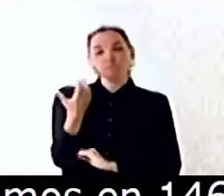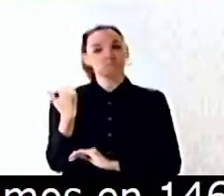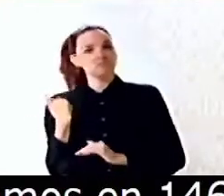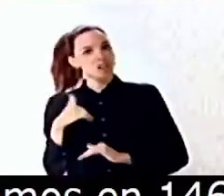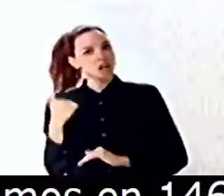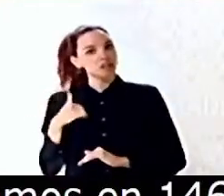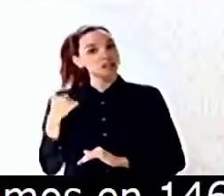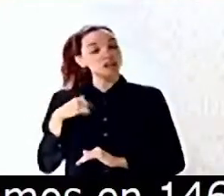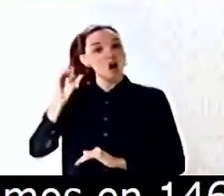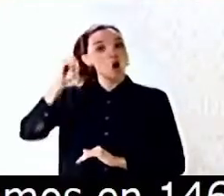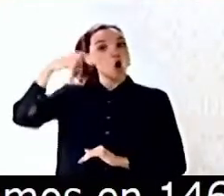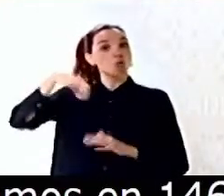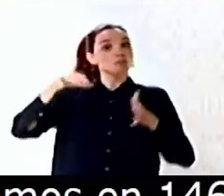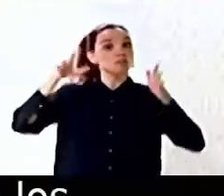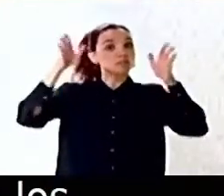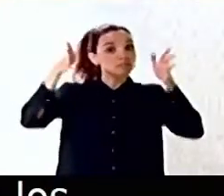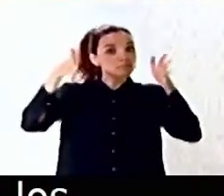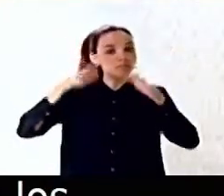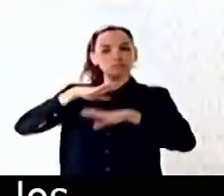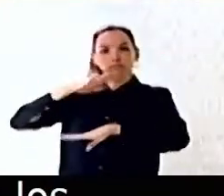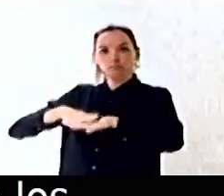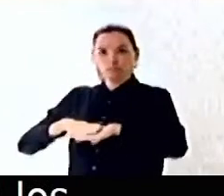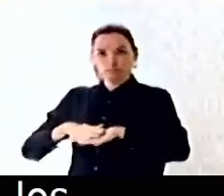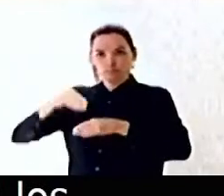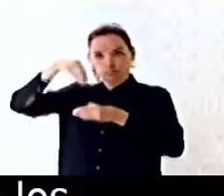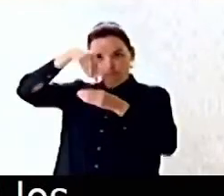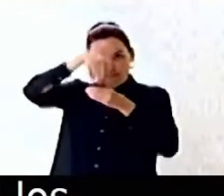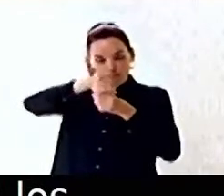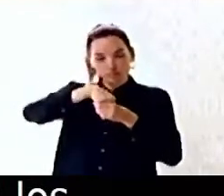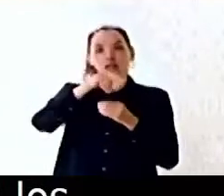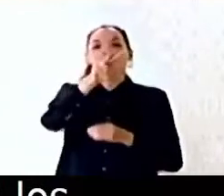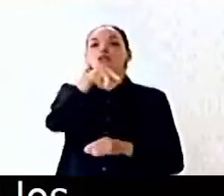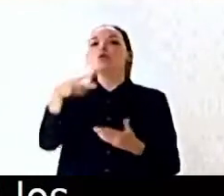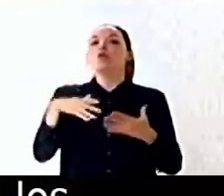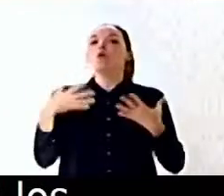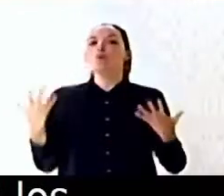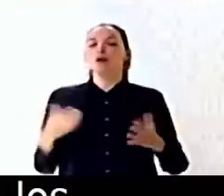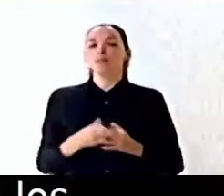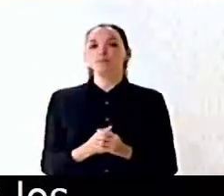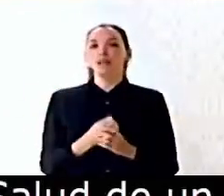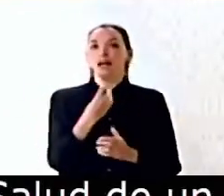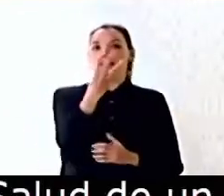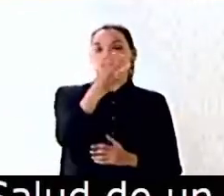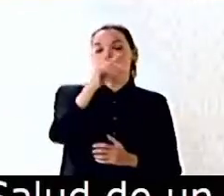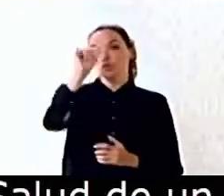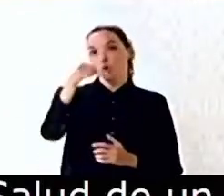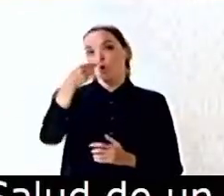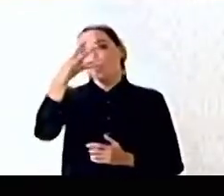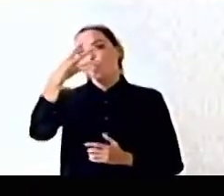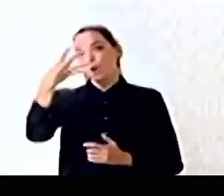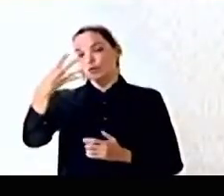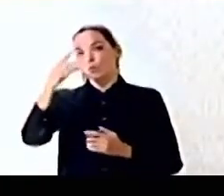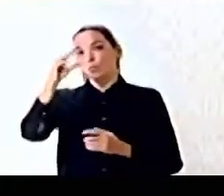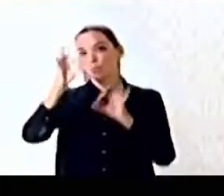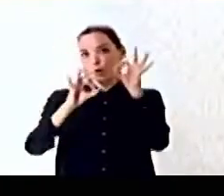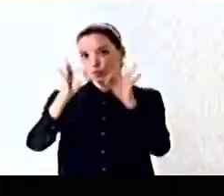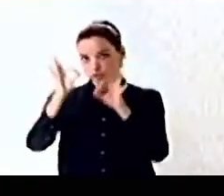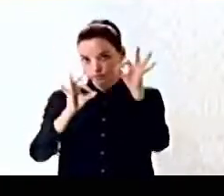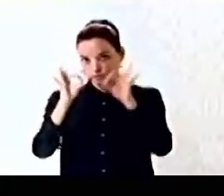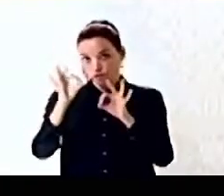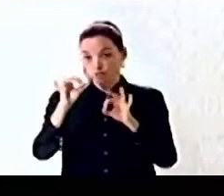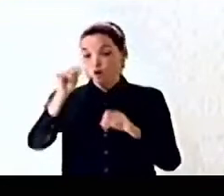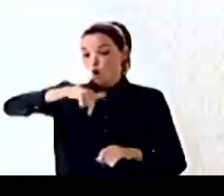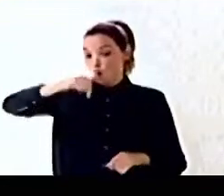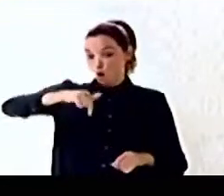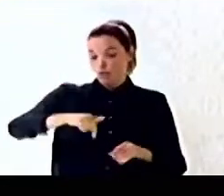la Organización Mundial de la Salud y que es de un 3,4%. De hecho, en el día de hoy, la tasa de